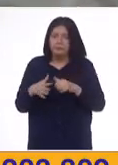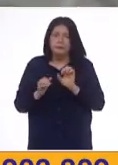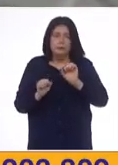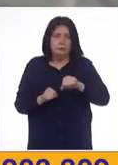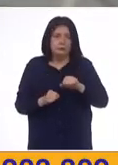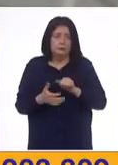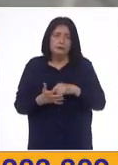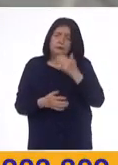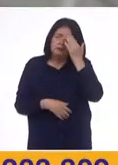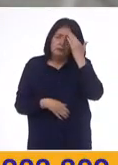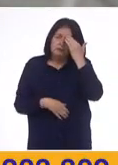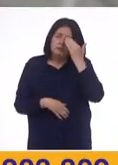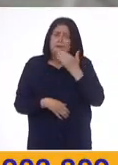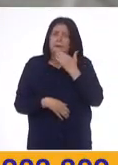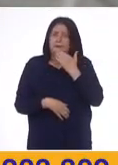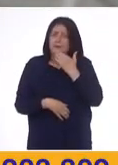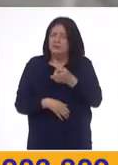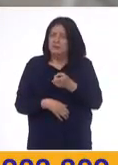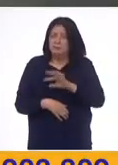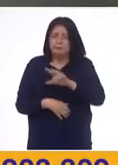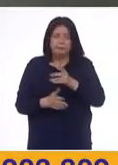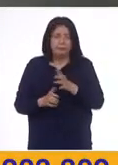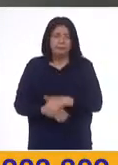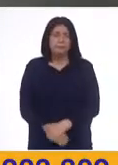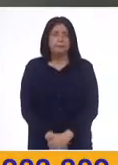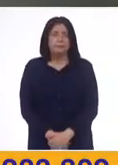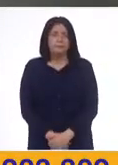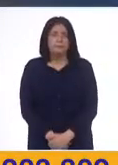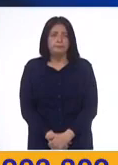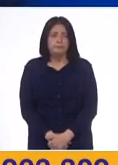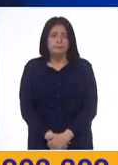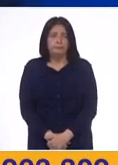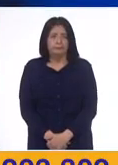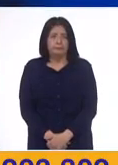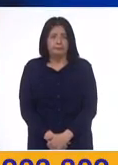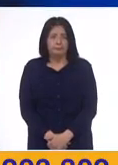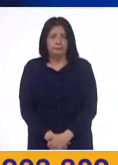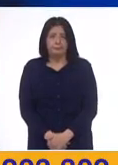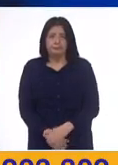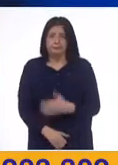dar con la identificación de los delincuentes. Qué terrible, pero...